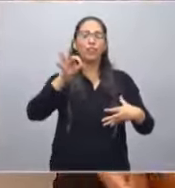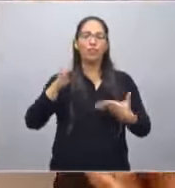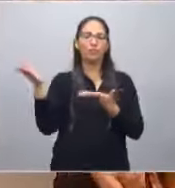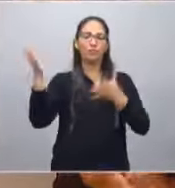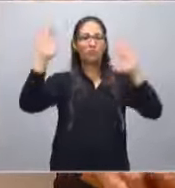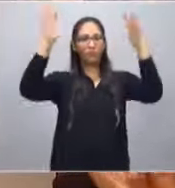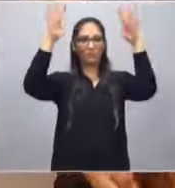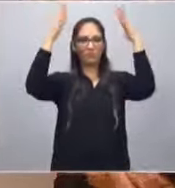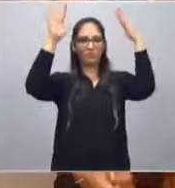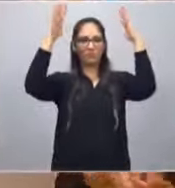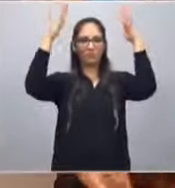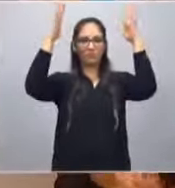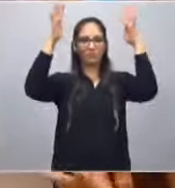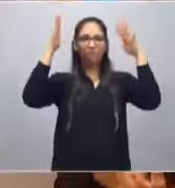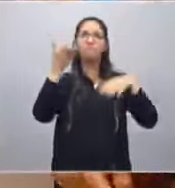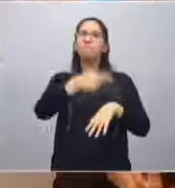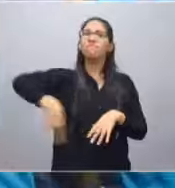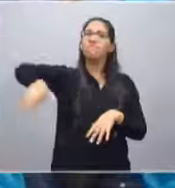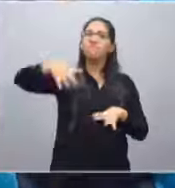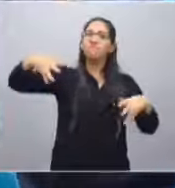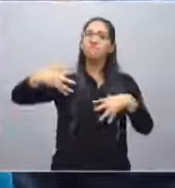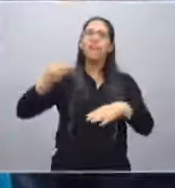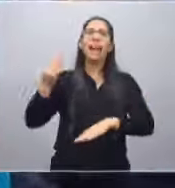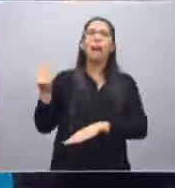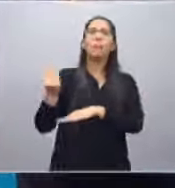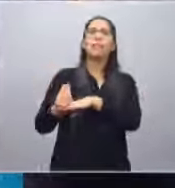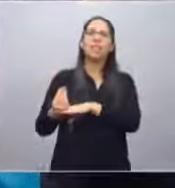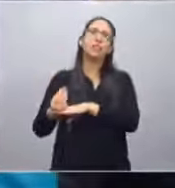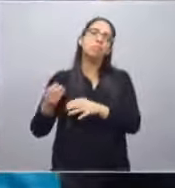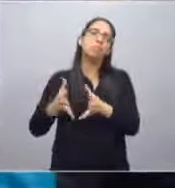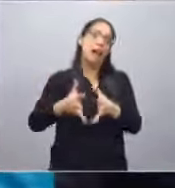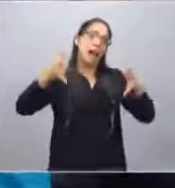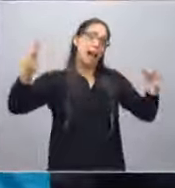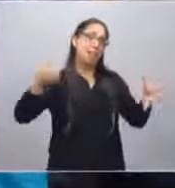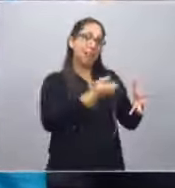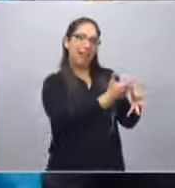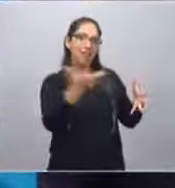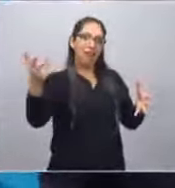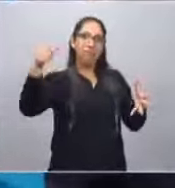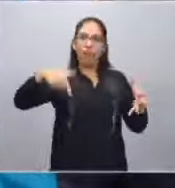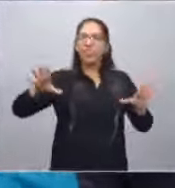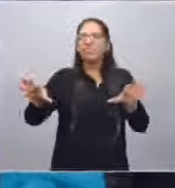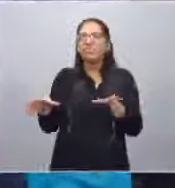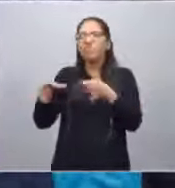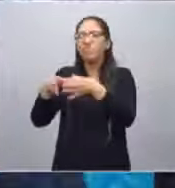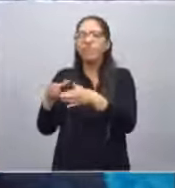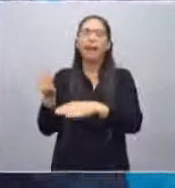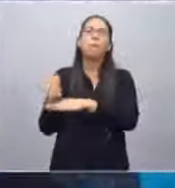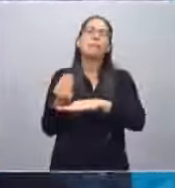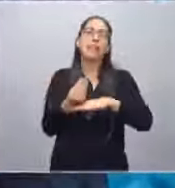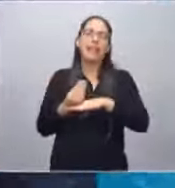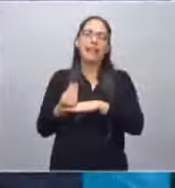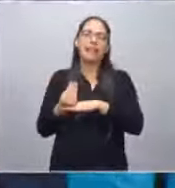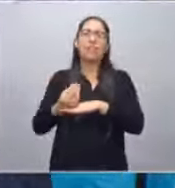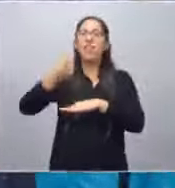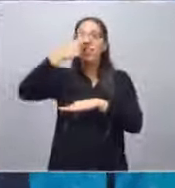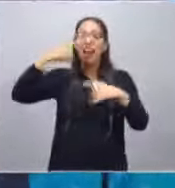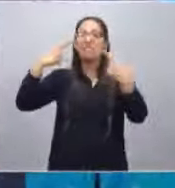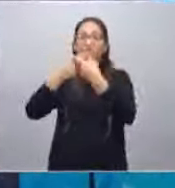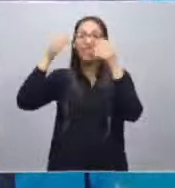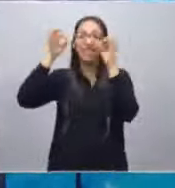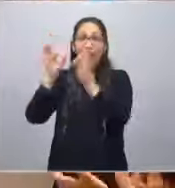salto una representación de toda la delegación que llegó a la final que recibe esta copa